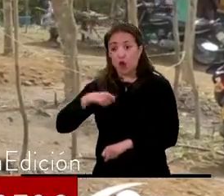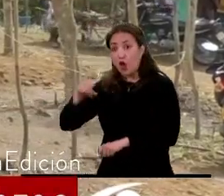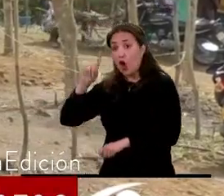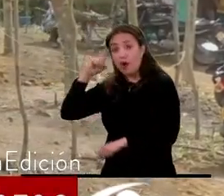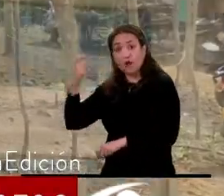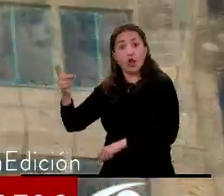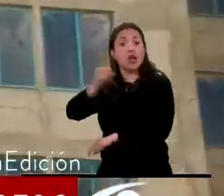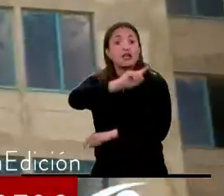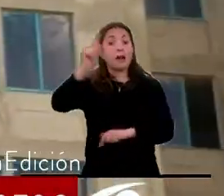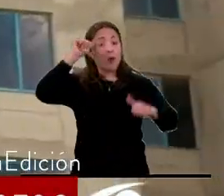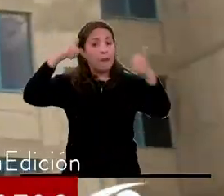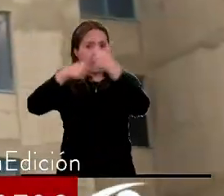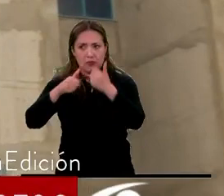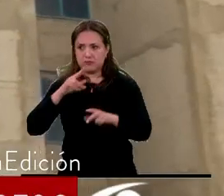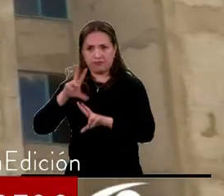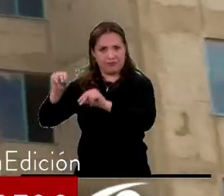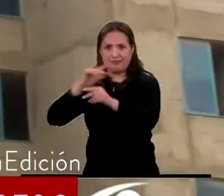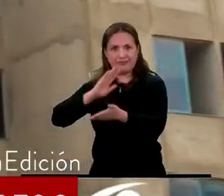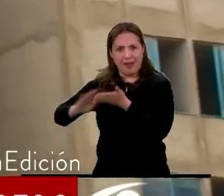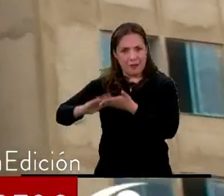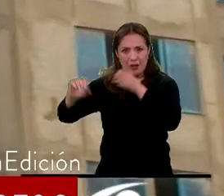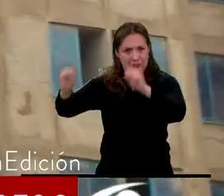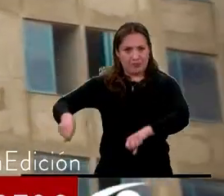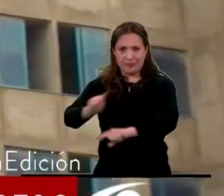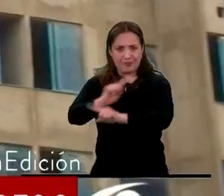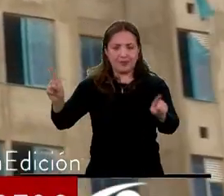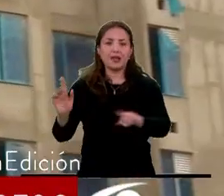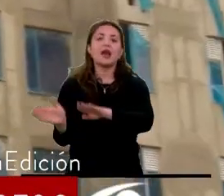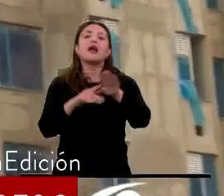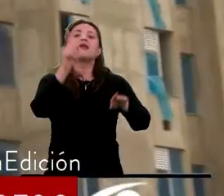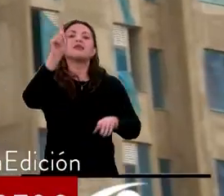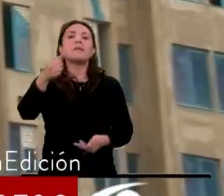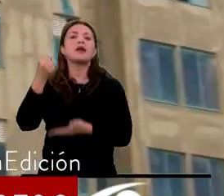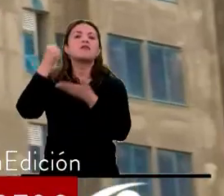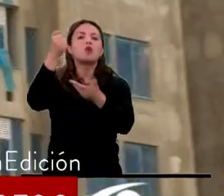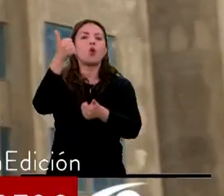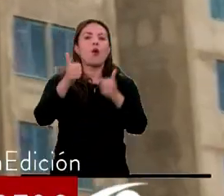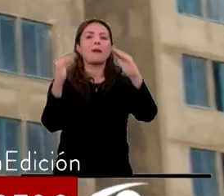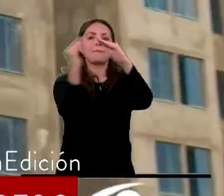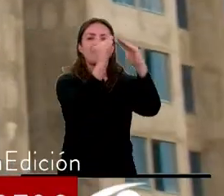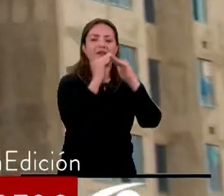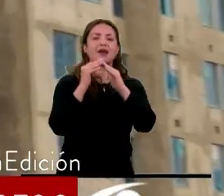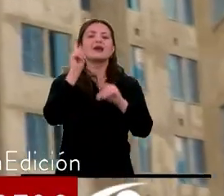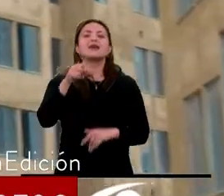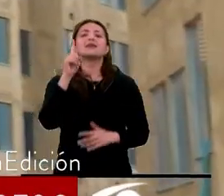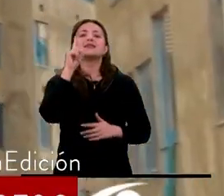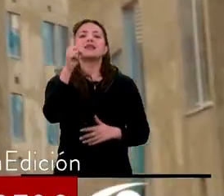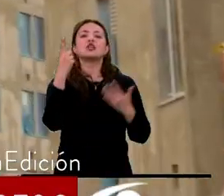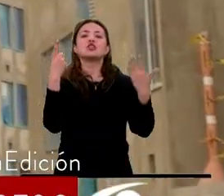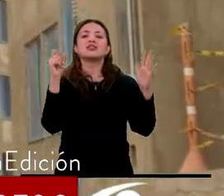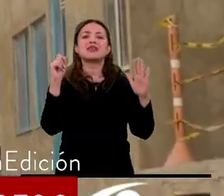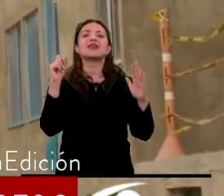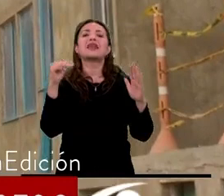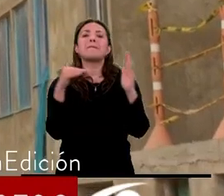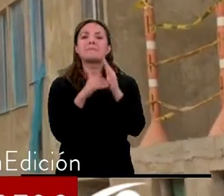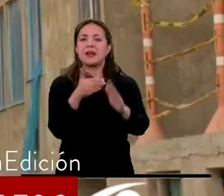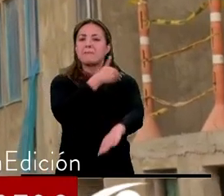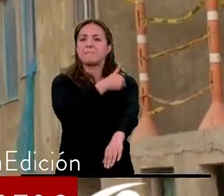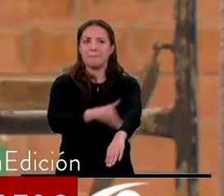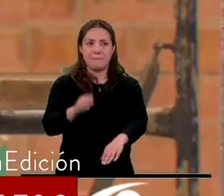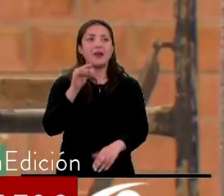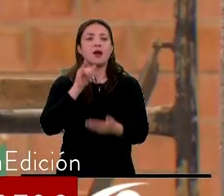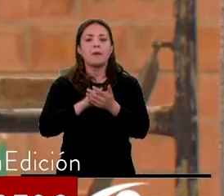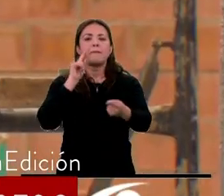menos del pacto histórico. Otro de los rubros con adición es el de vivienda. 160 mil millones para vivienda urbana, para vivienda de interés social urbano.